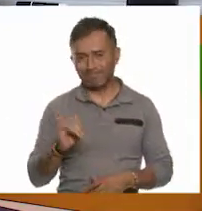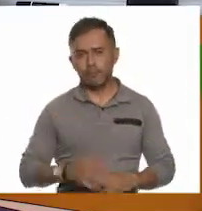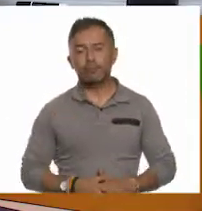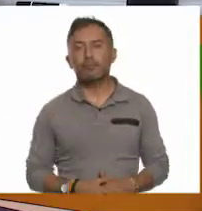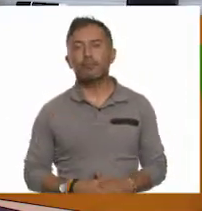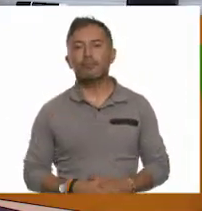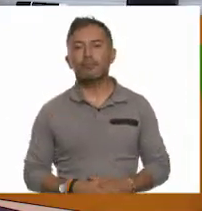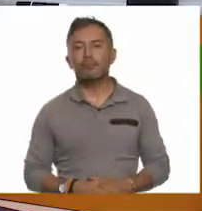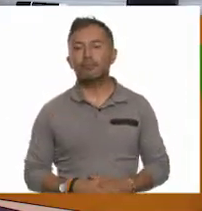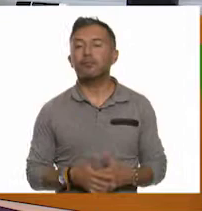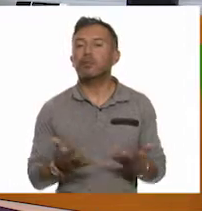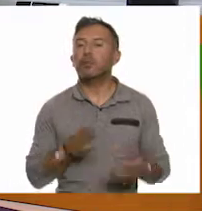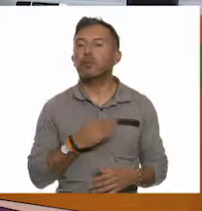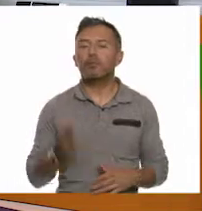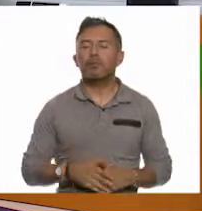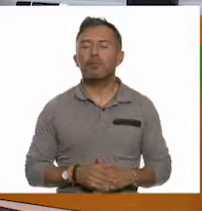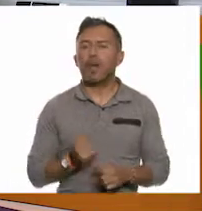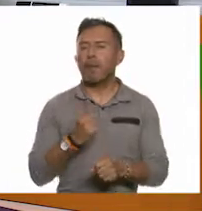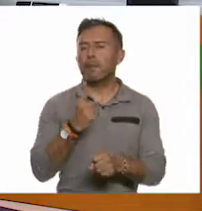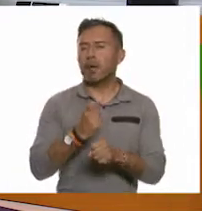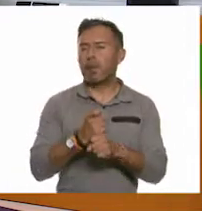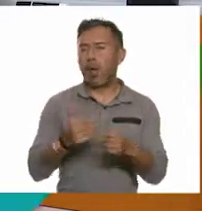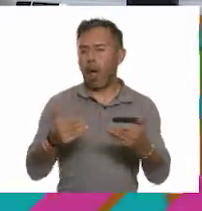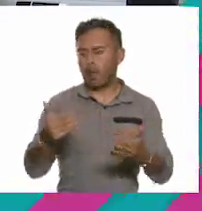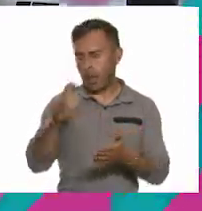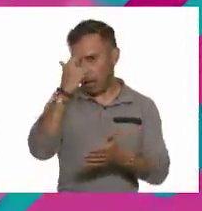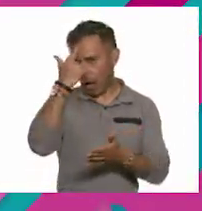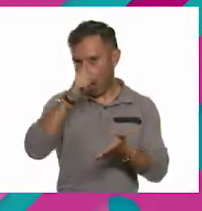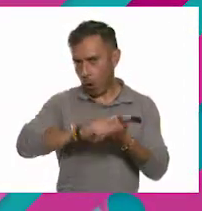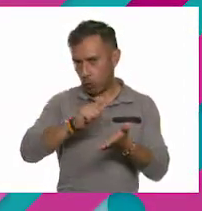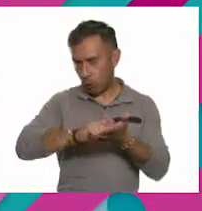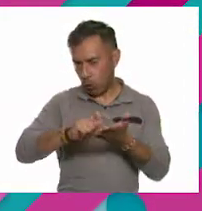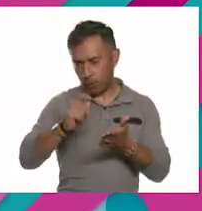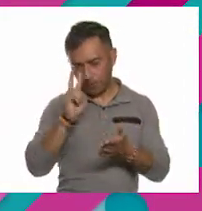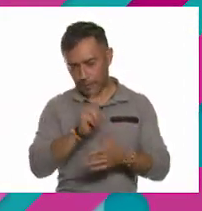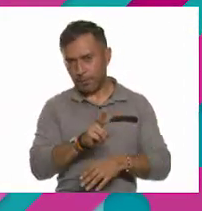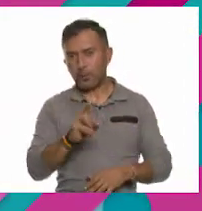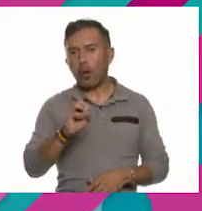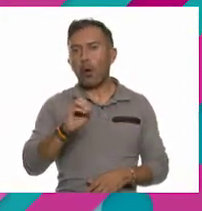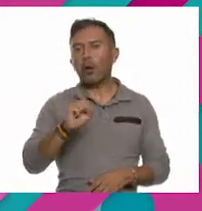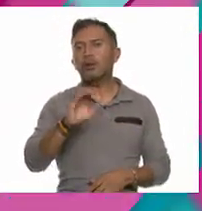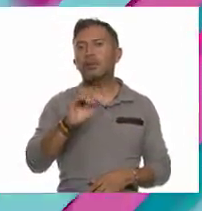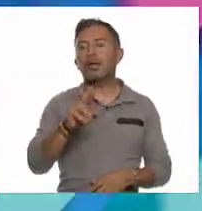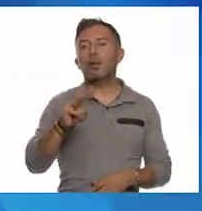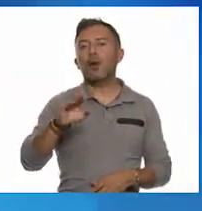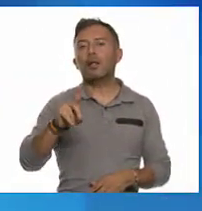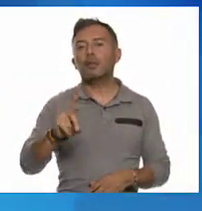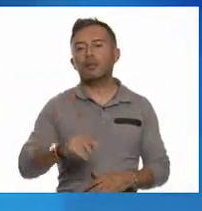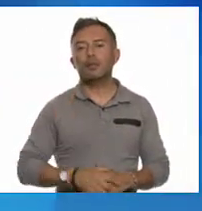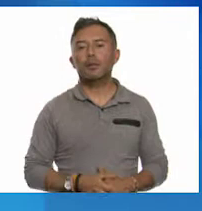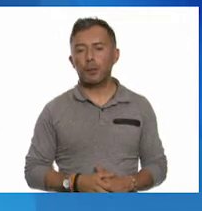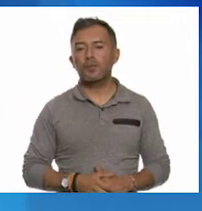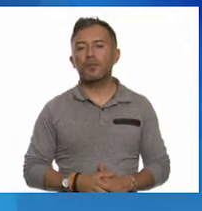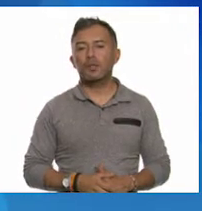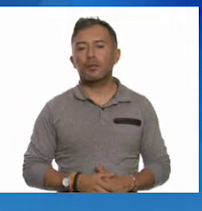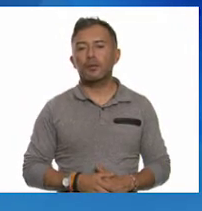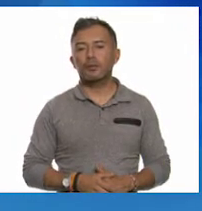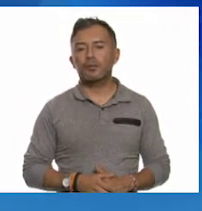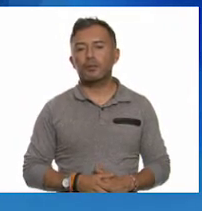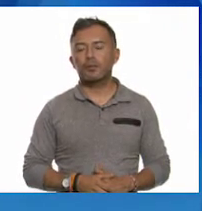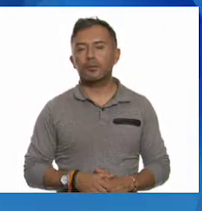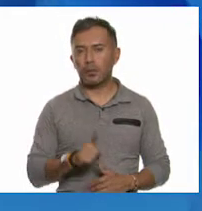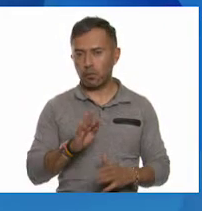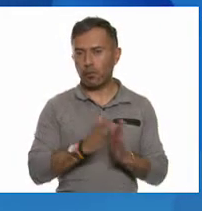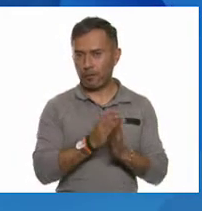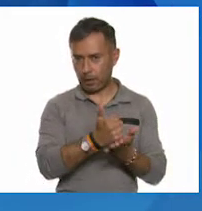entonces, ¿qué te parece si conocemos primero al autor? Ay, Que es perfecto. Oscar Wilde, ¿sí? A ver, mira, ven. ver. Ayúdame, Mariana, por favor.